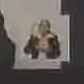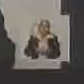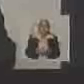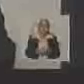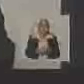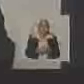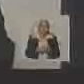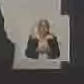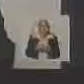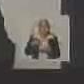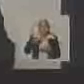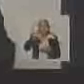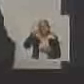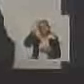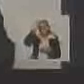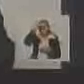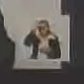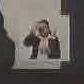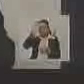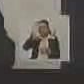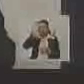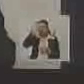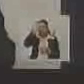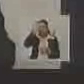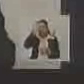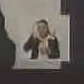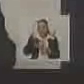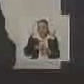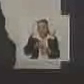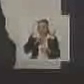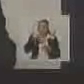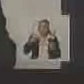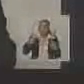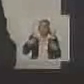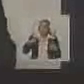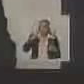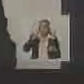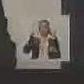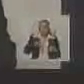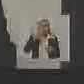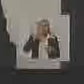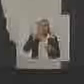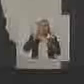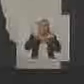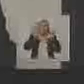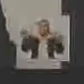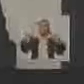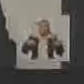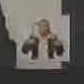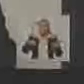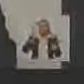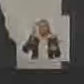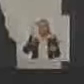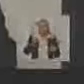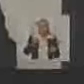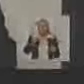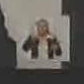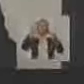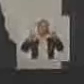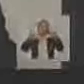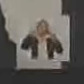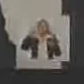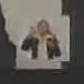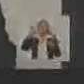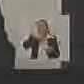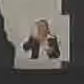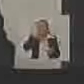destacada, Paula Soto, que la equidad de género no es con rollo, no es de